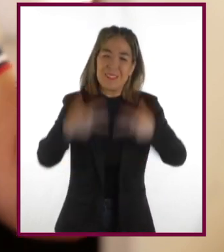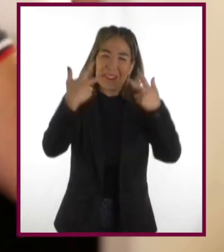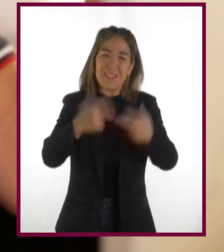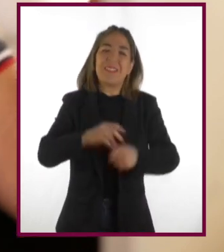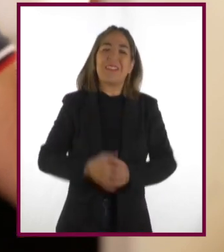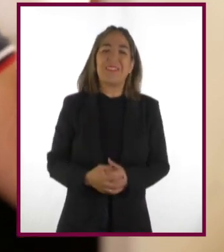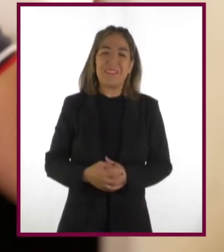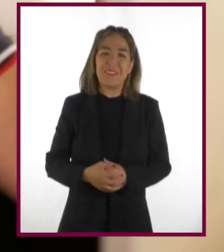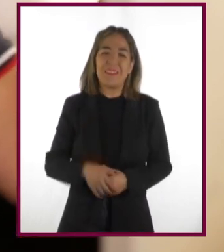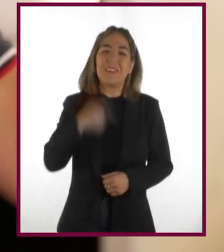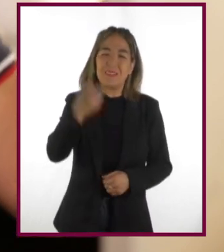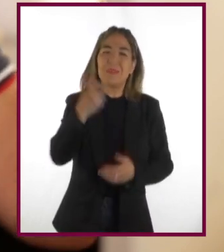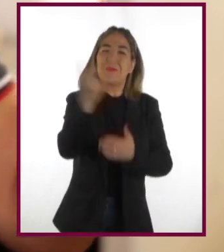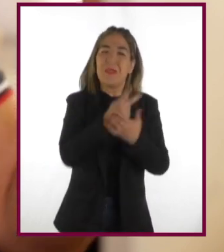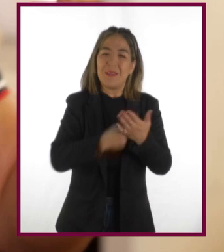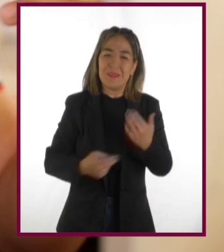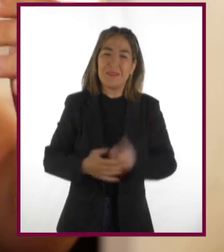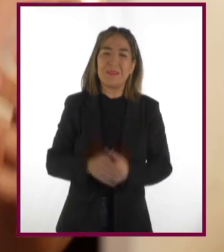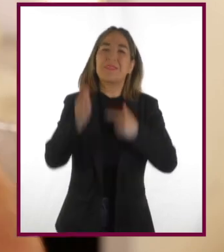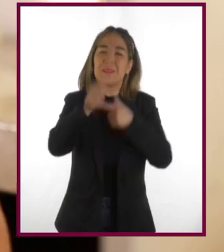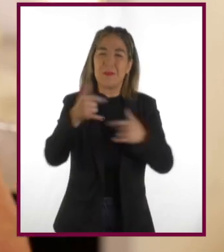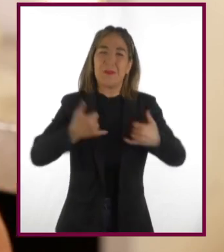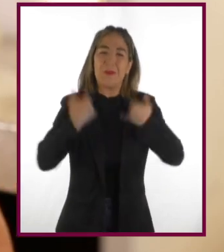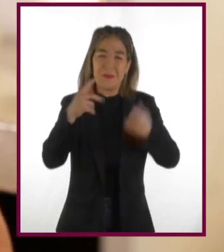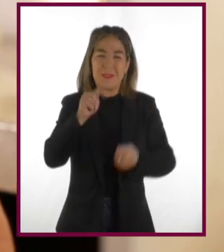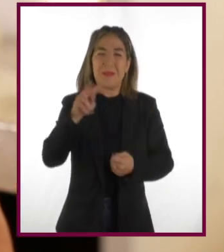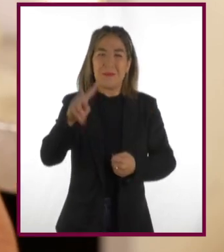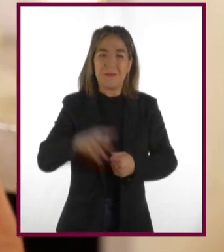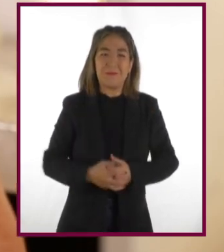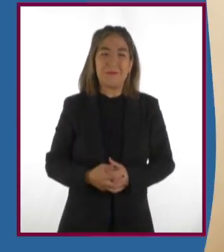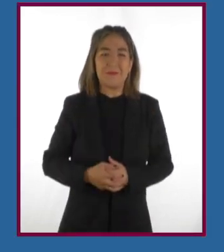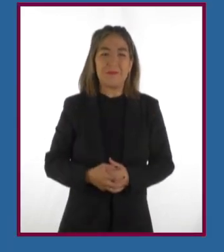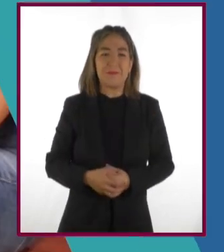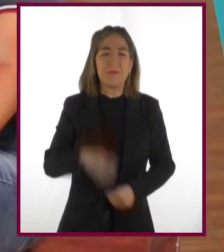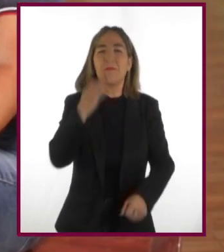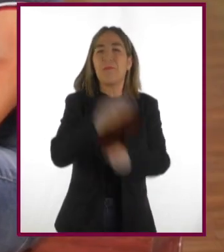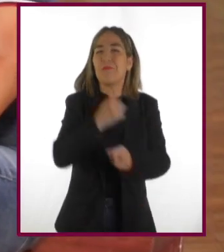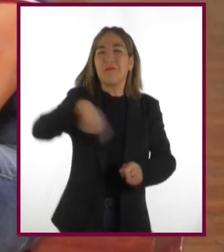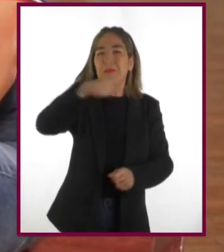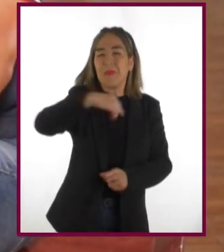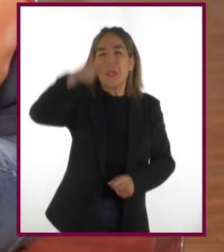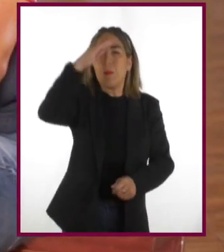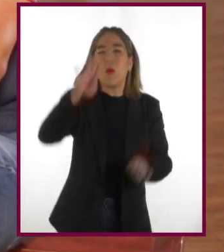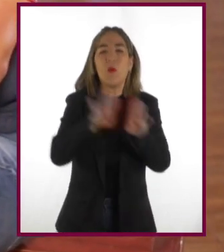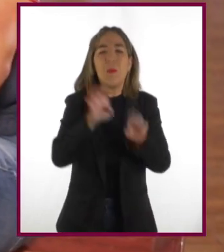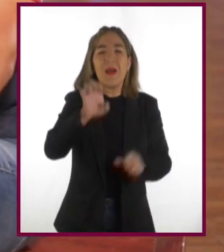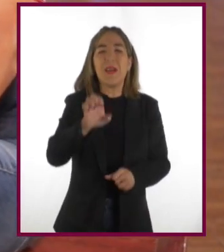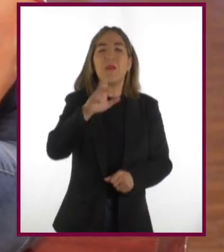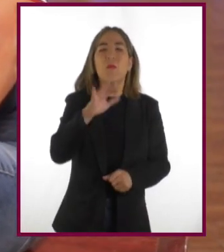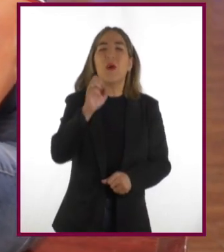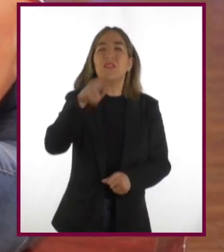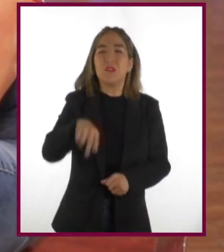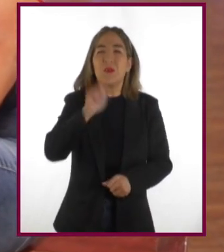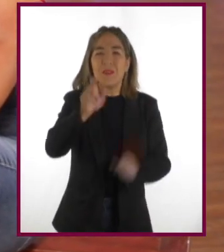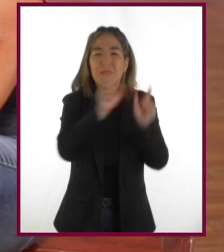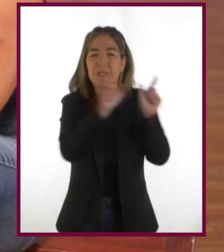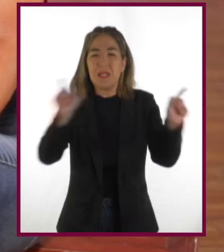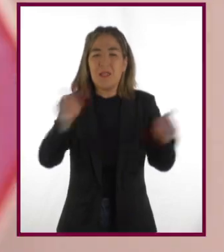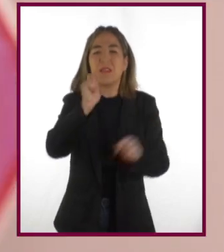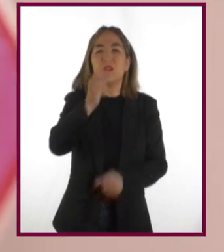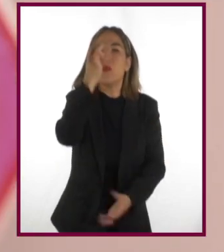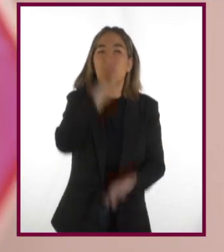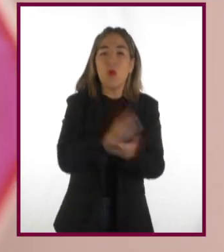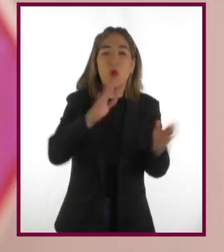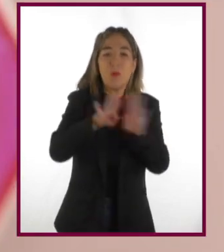contigo nuevamente en el programa y nosotros continuamos en Jóvenes en TV. Podemos pensar que las ecuaciones de Navier-Stokes se